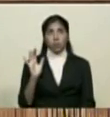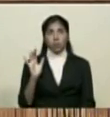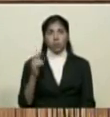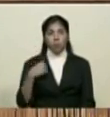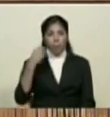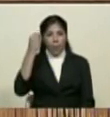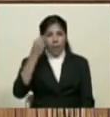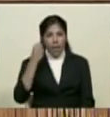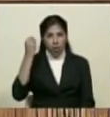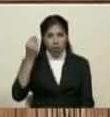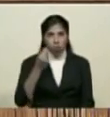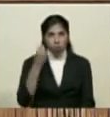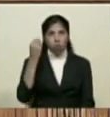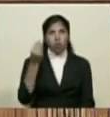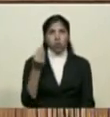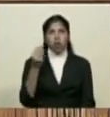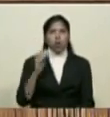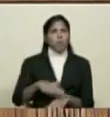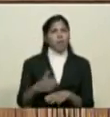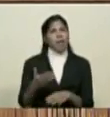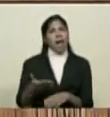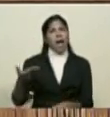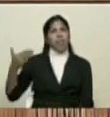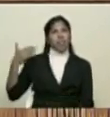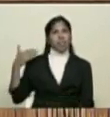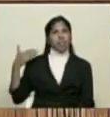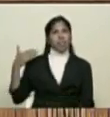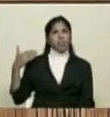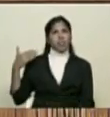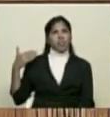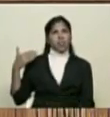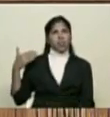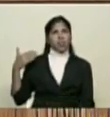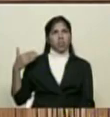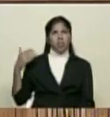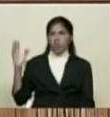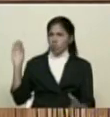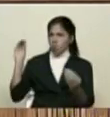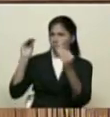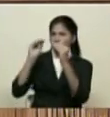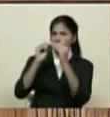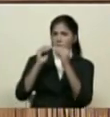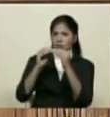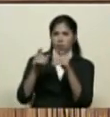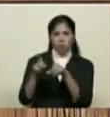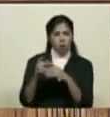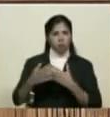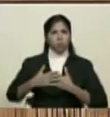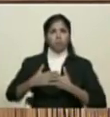¿verdad? ¿Por qué no ocurrió antes una similar y voluntaria